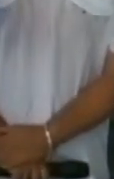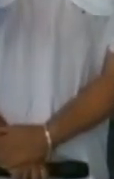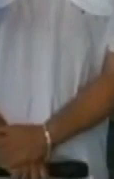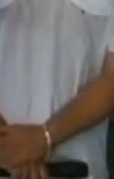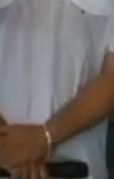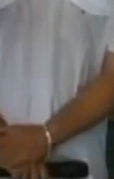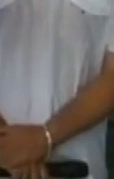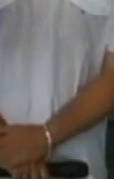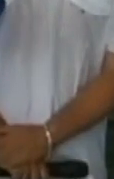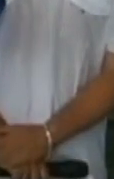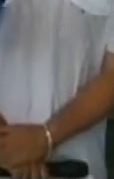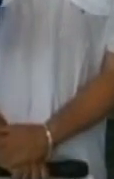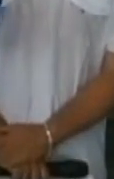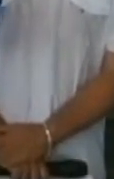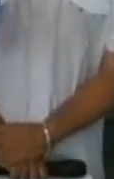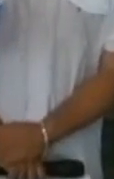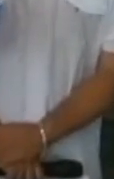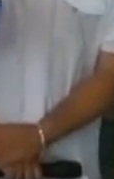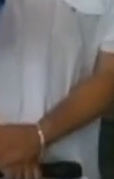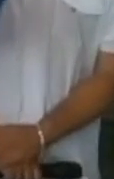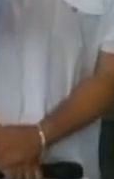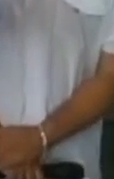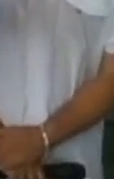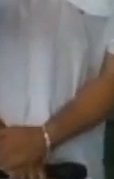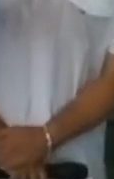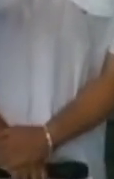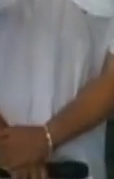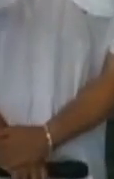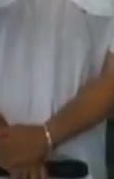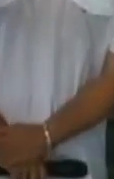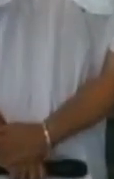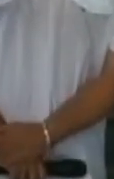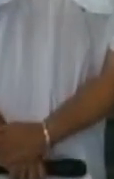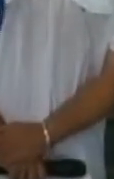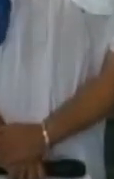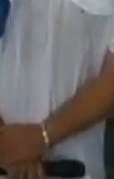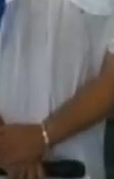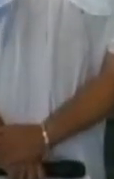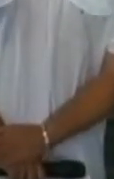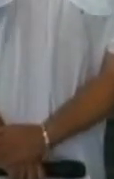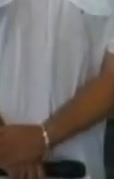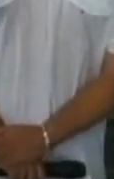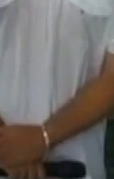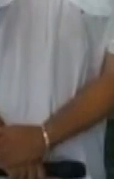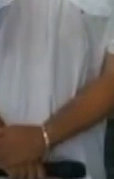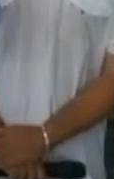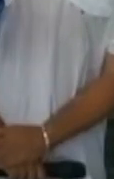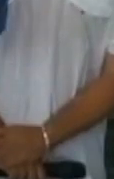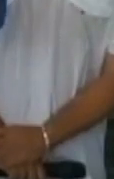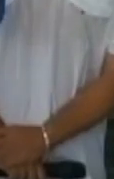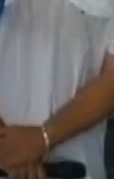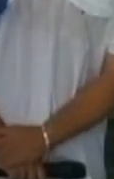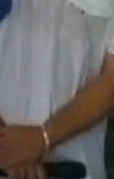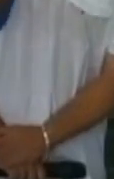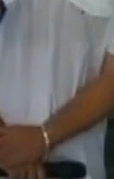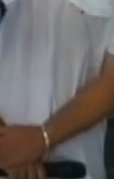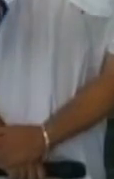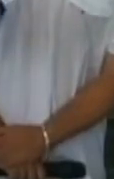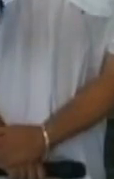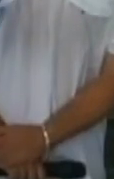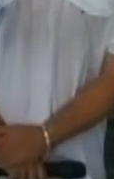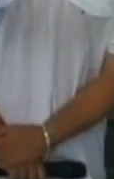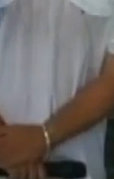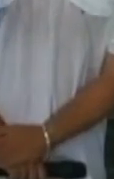hemos heredado, hemos recibido en la gestión de la gobernación, estamos trabajando por aplicar integralmente el plan de calidad educativa, por tener una